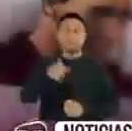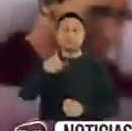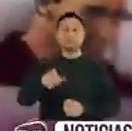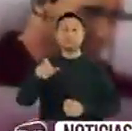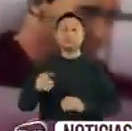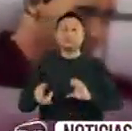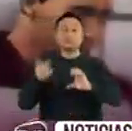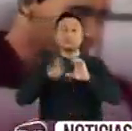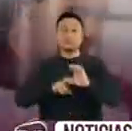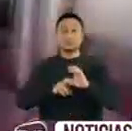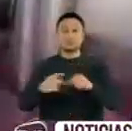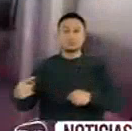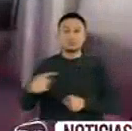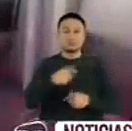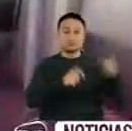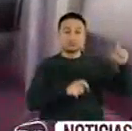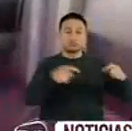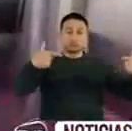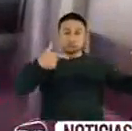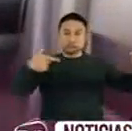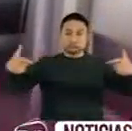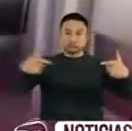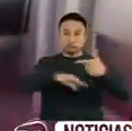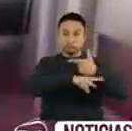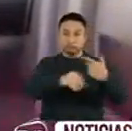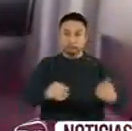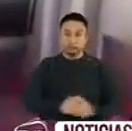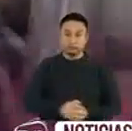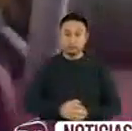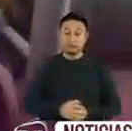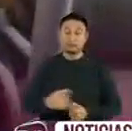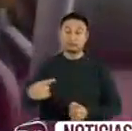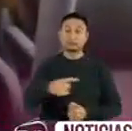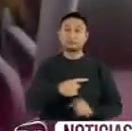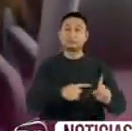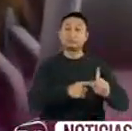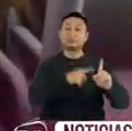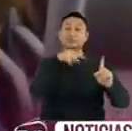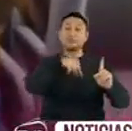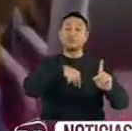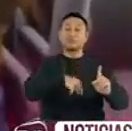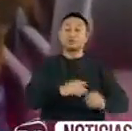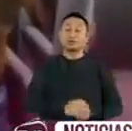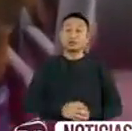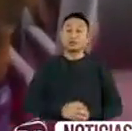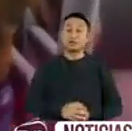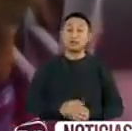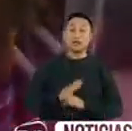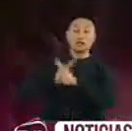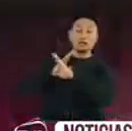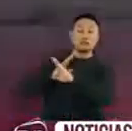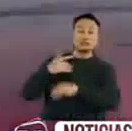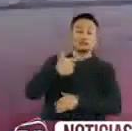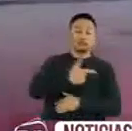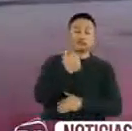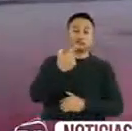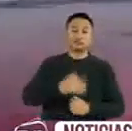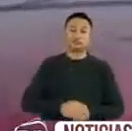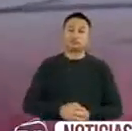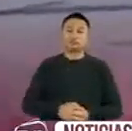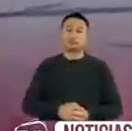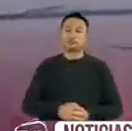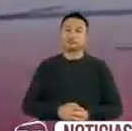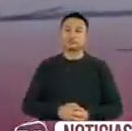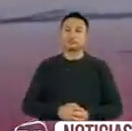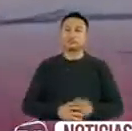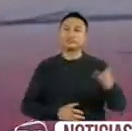se embarcaron y asaltaron a los clientes. En medio del violento robo, uno de los antisociales disparó a un pasajero. Que fue robo del